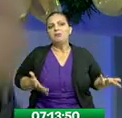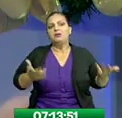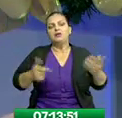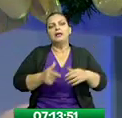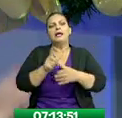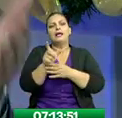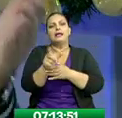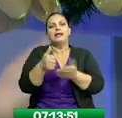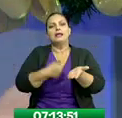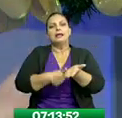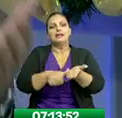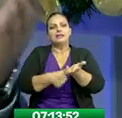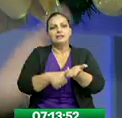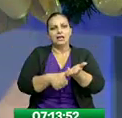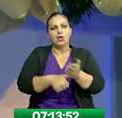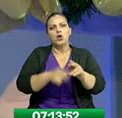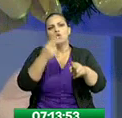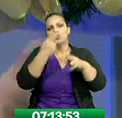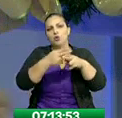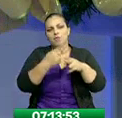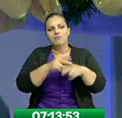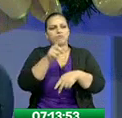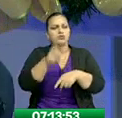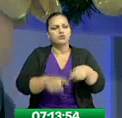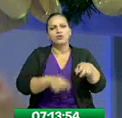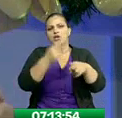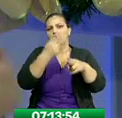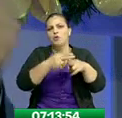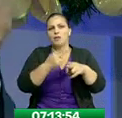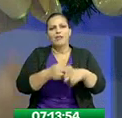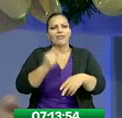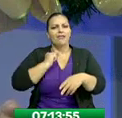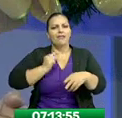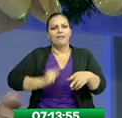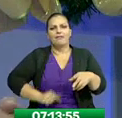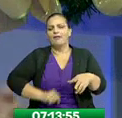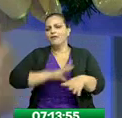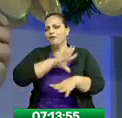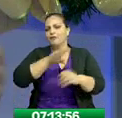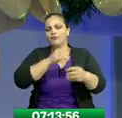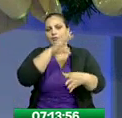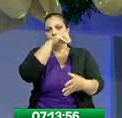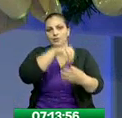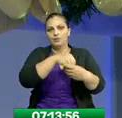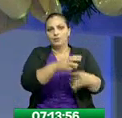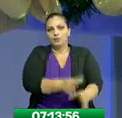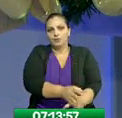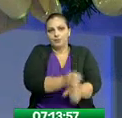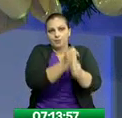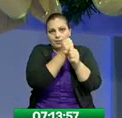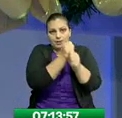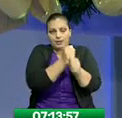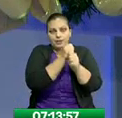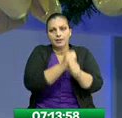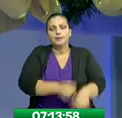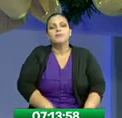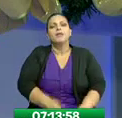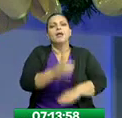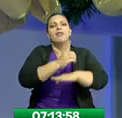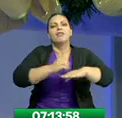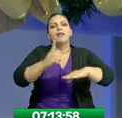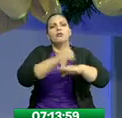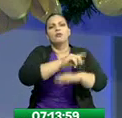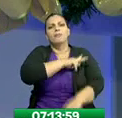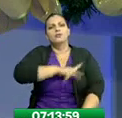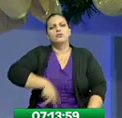eso enviamos, más allá de la iniciativa del dato seguro, hemos enviado una ley a la Asamblea, que es la Ley de Protección de Datos Personales. Que todos